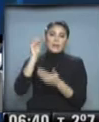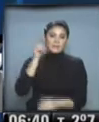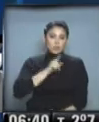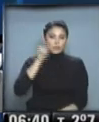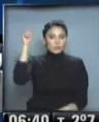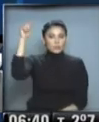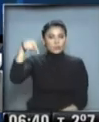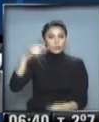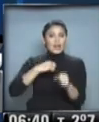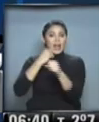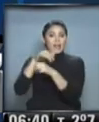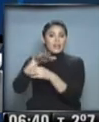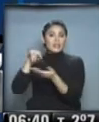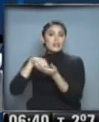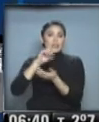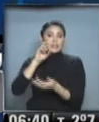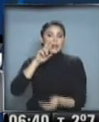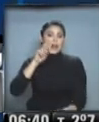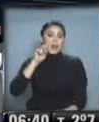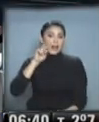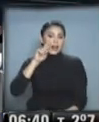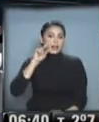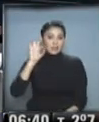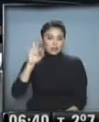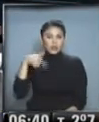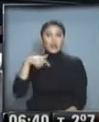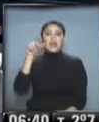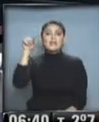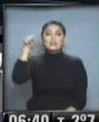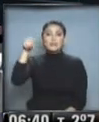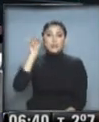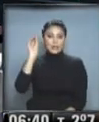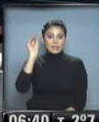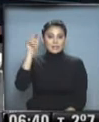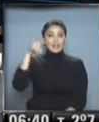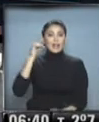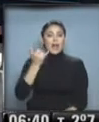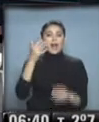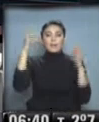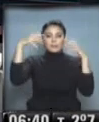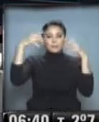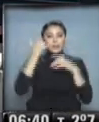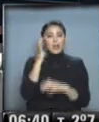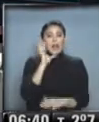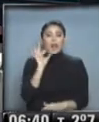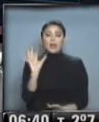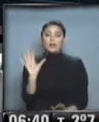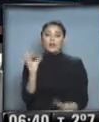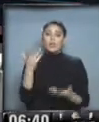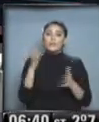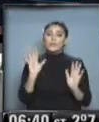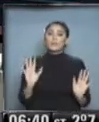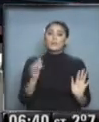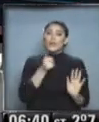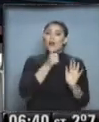Brasil, llegó hasta Río de Janeiro el aire bastante frío. En el sur de Brasil se están registrando algunas precipitaciones en forma aislada, no hay que descartar algo